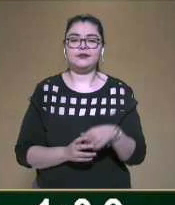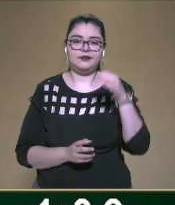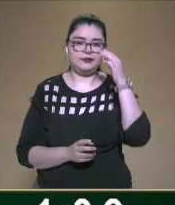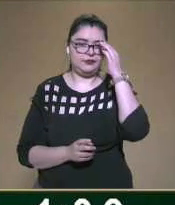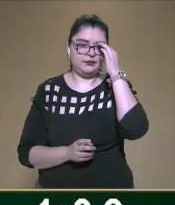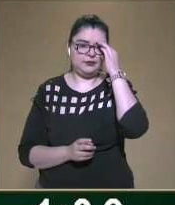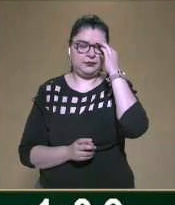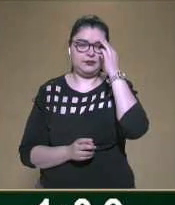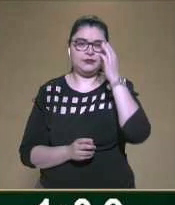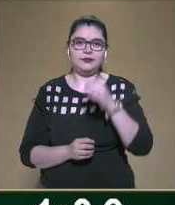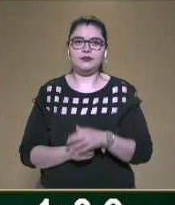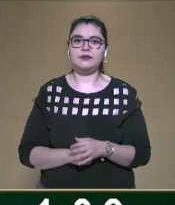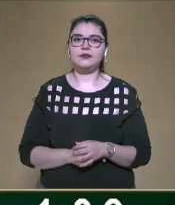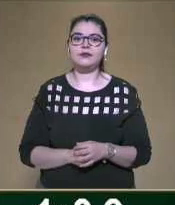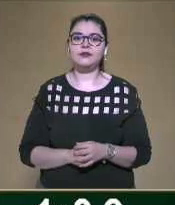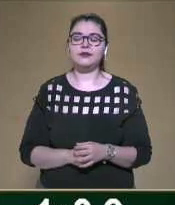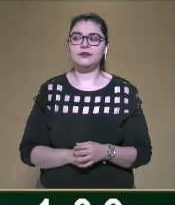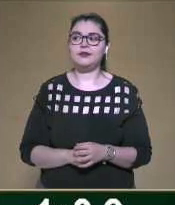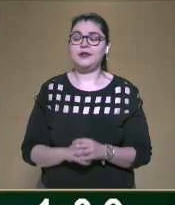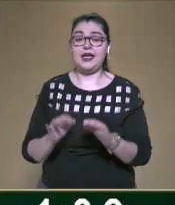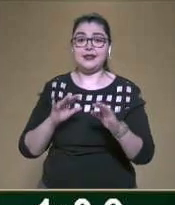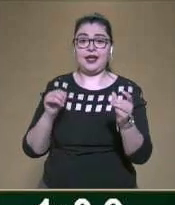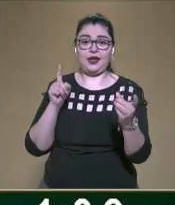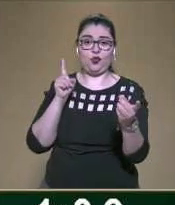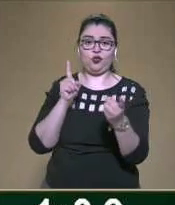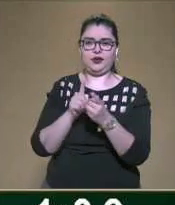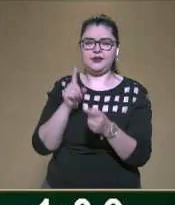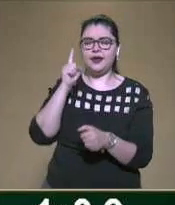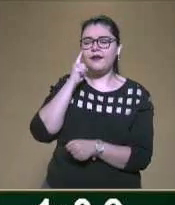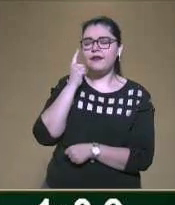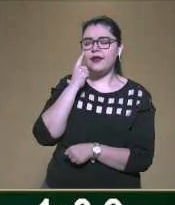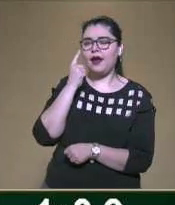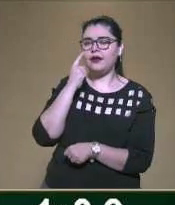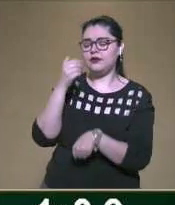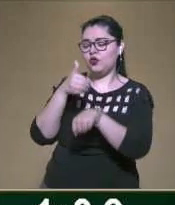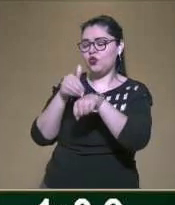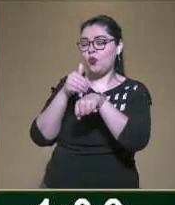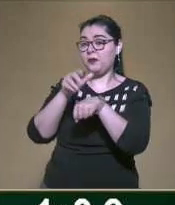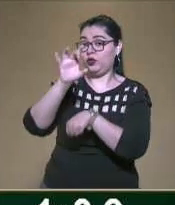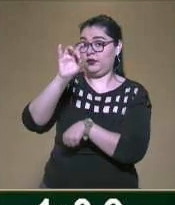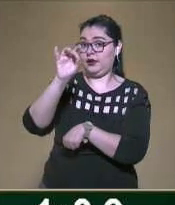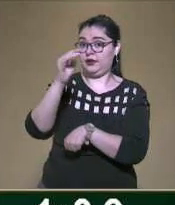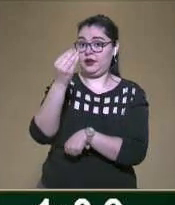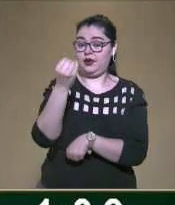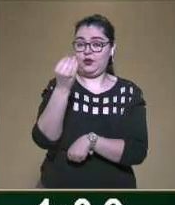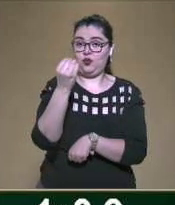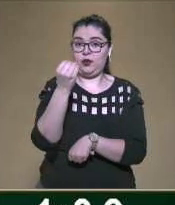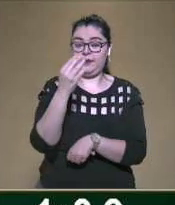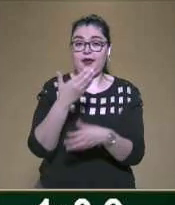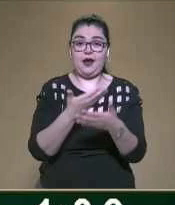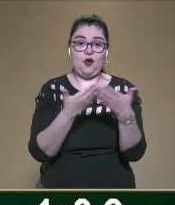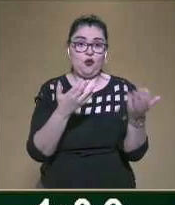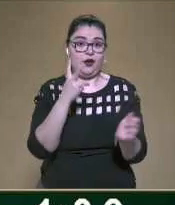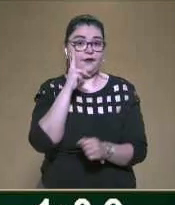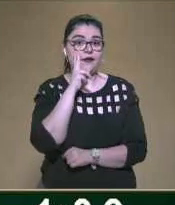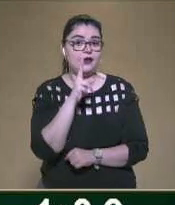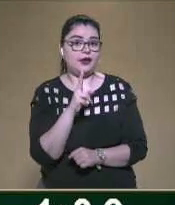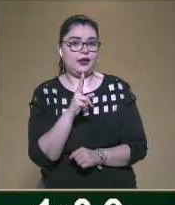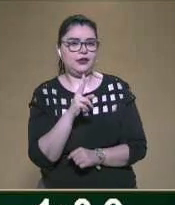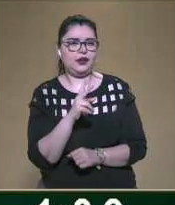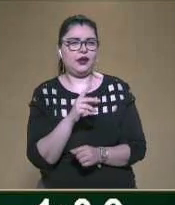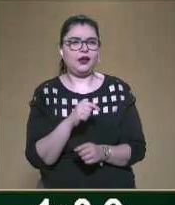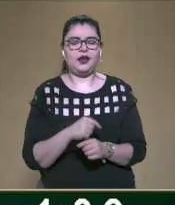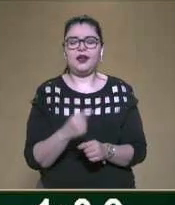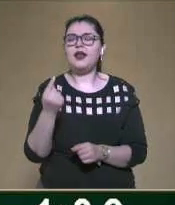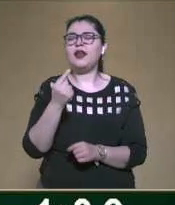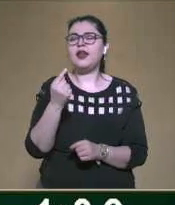a continuación. Ya que lo encontraste, fíjate en el número, que es el 39. Ahora fíjate, maestro, con qué otros